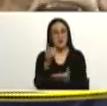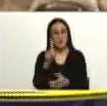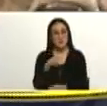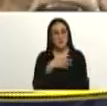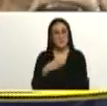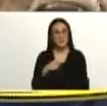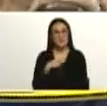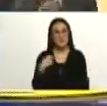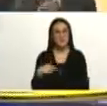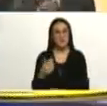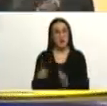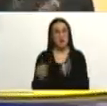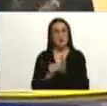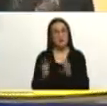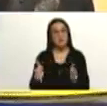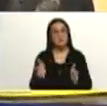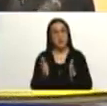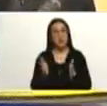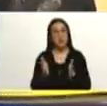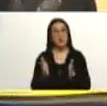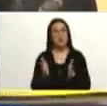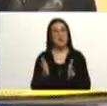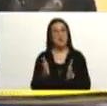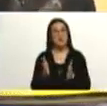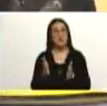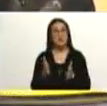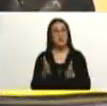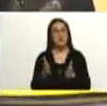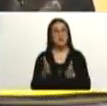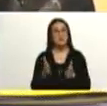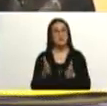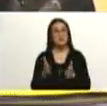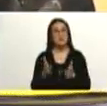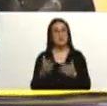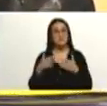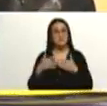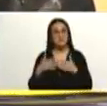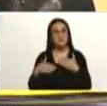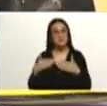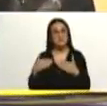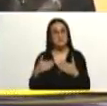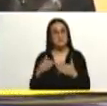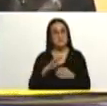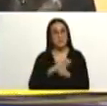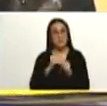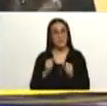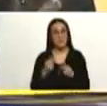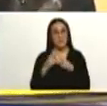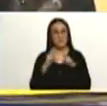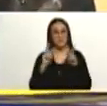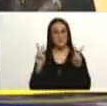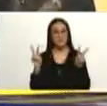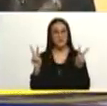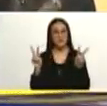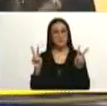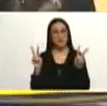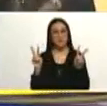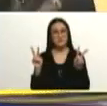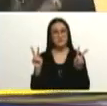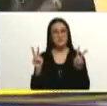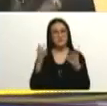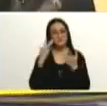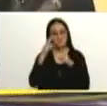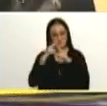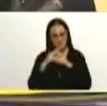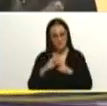su reelección al frente de los destinos de la superpotencia de paz que admiramos